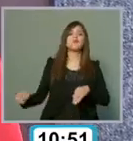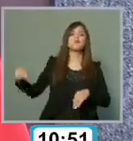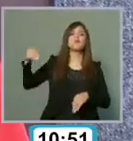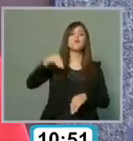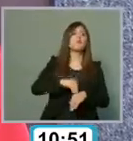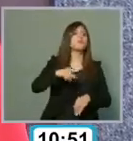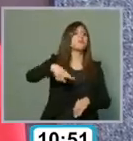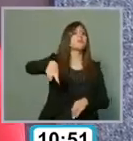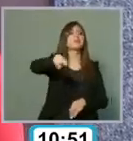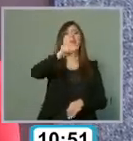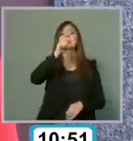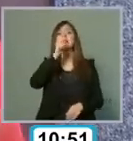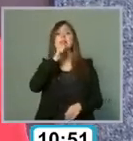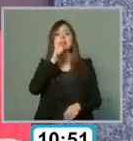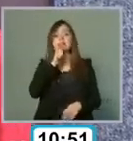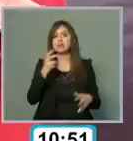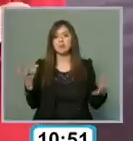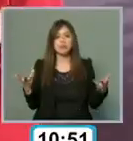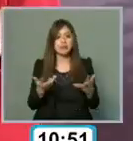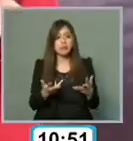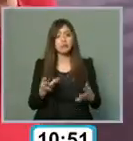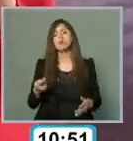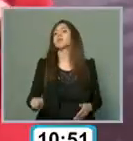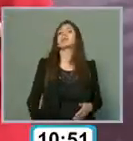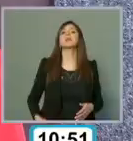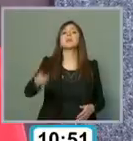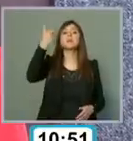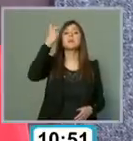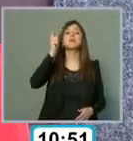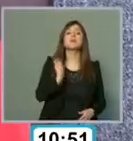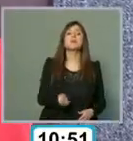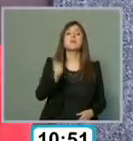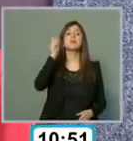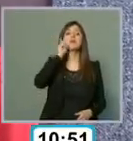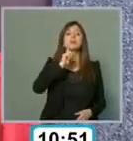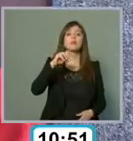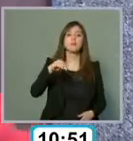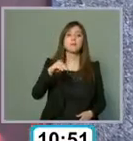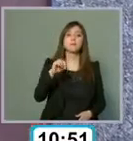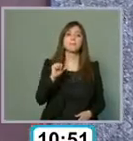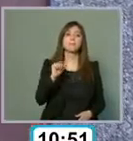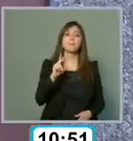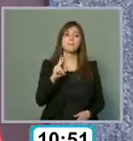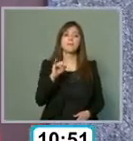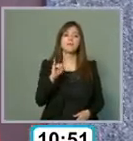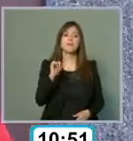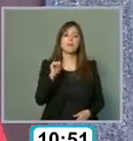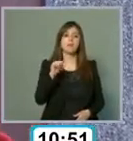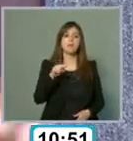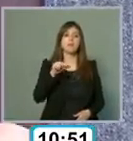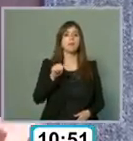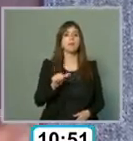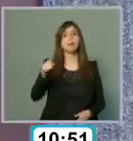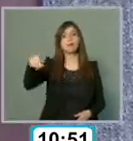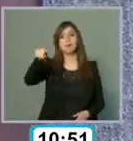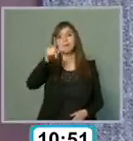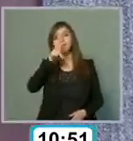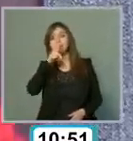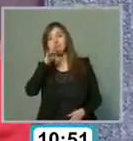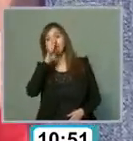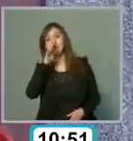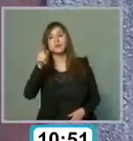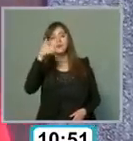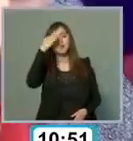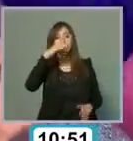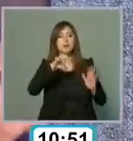es un plus padrísimo. Tenemos por primera vez al personaje de Mariana en la obra. Ajá. Mariana, los papás seguramente lo saben, es la niña que cuenta.